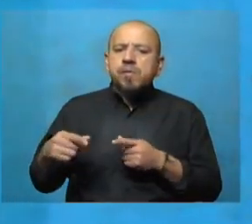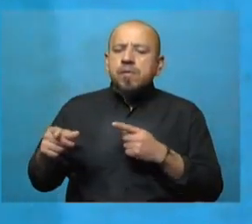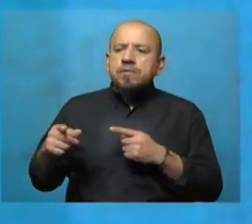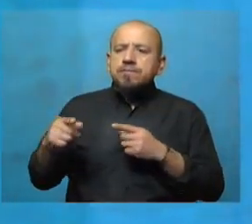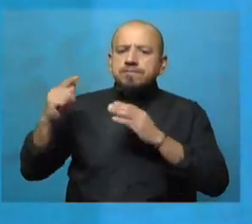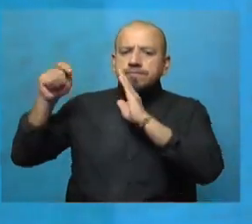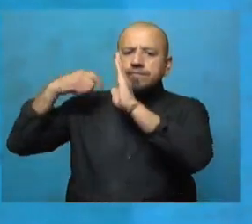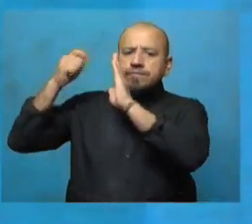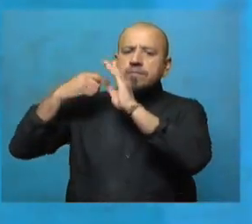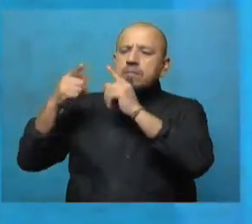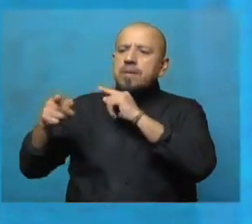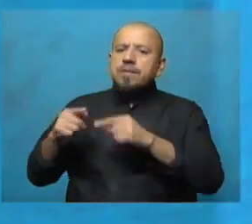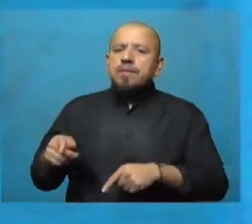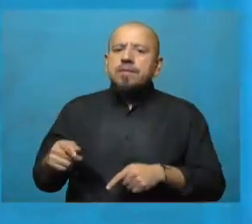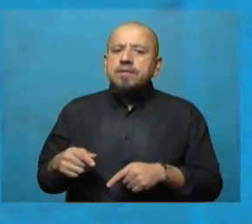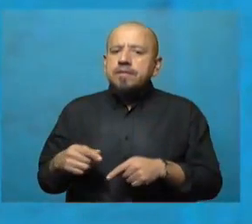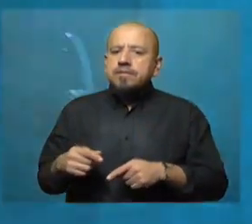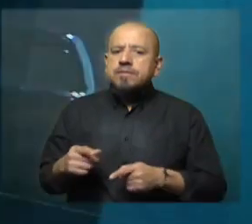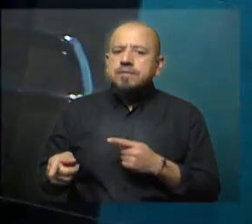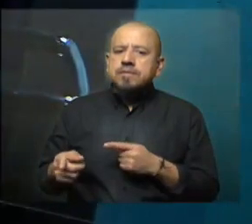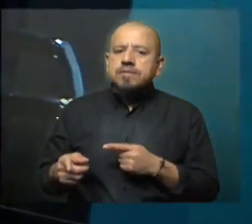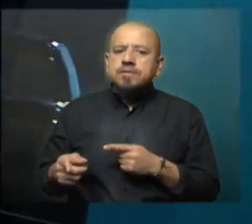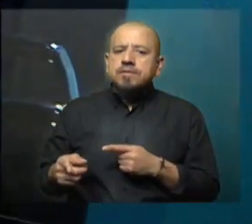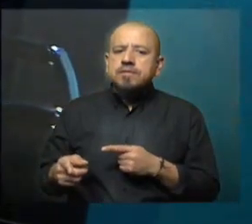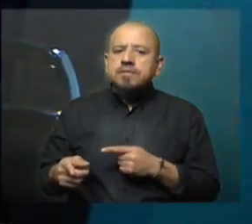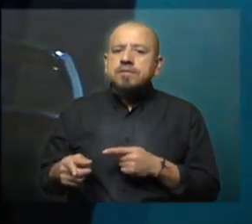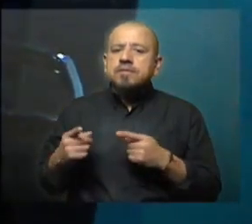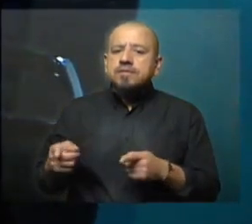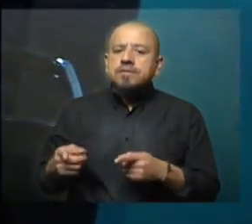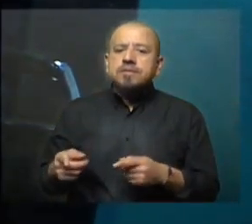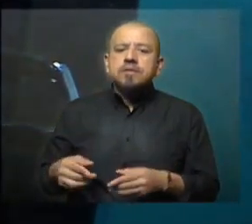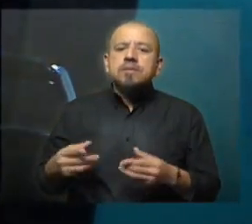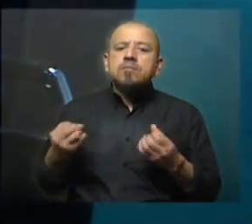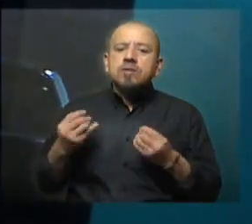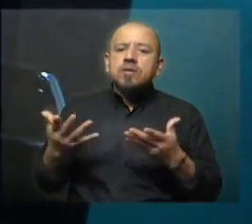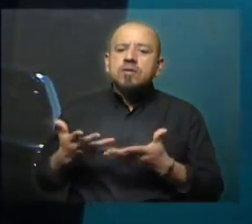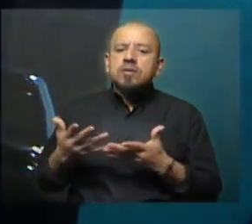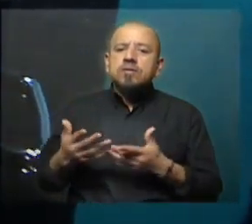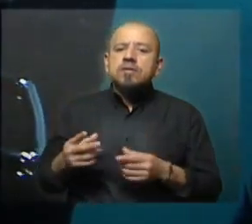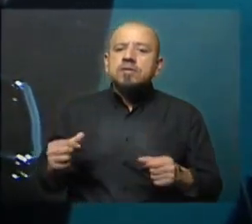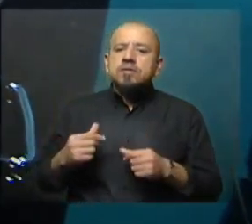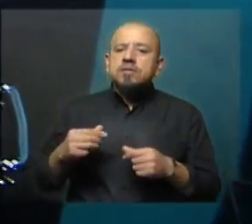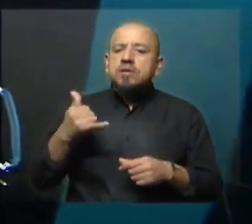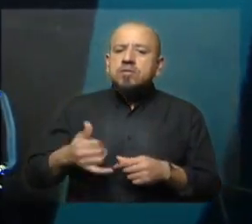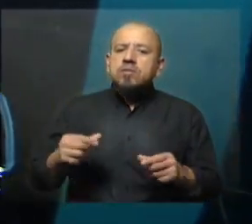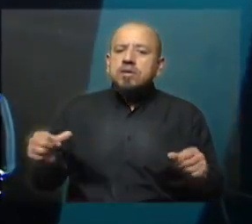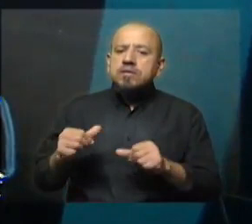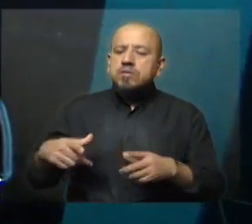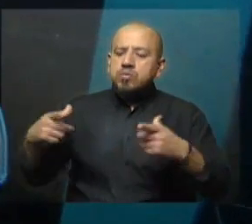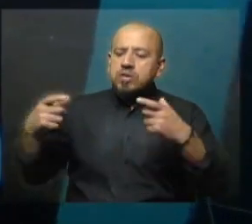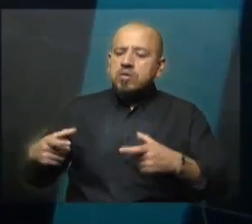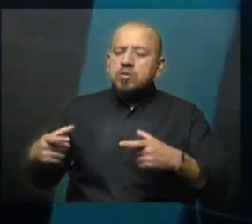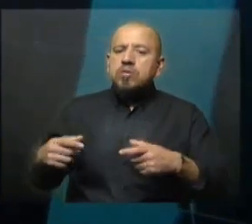lo recomiendo porque es un muy buen disco era ahora es bueno ver ahora eso voy por qué ahora sentiste decir Bueno tengo que hacer un disco solista